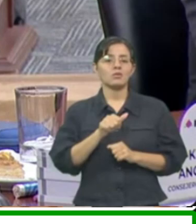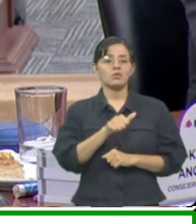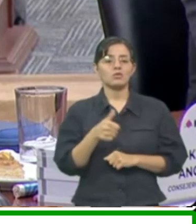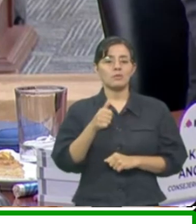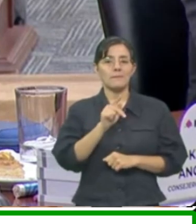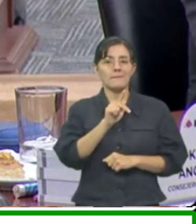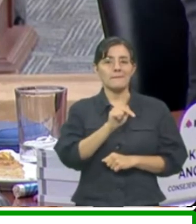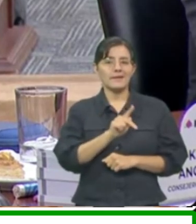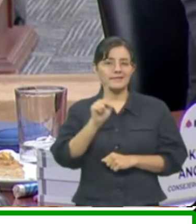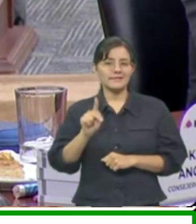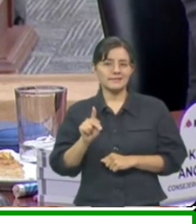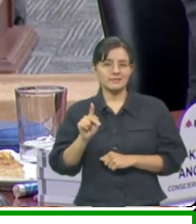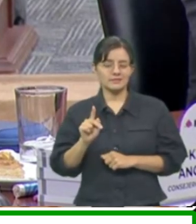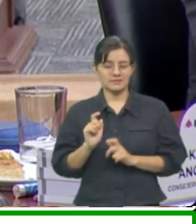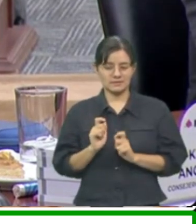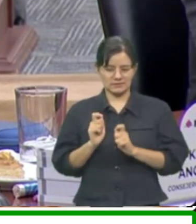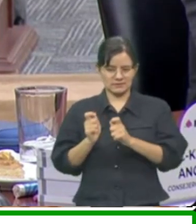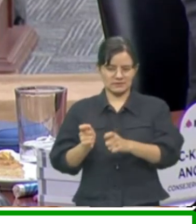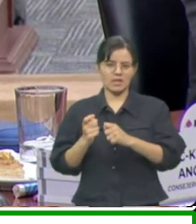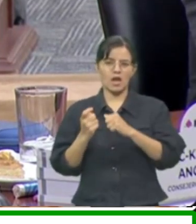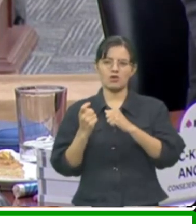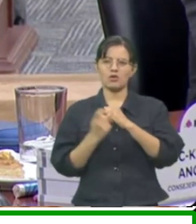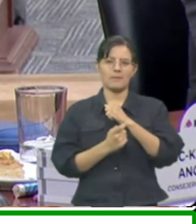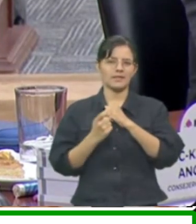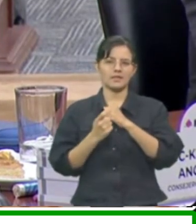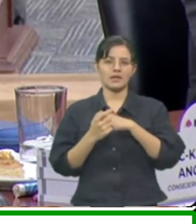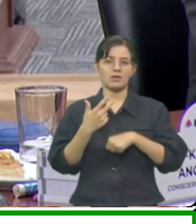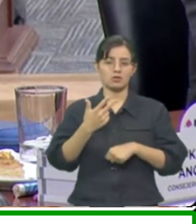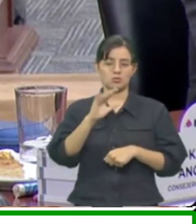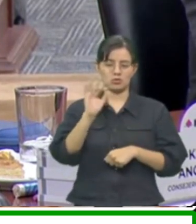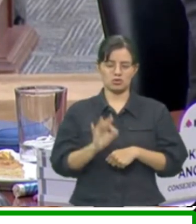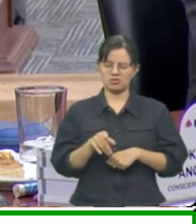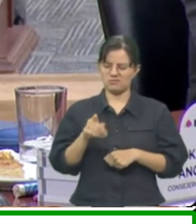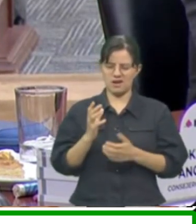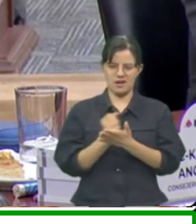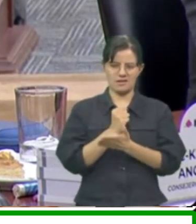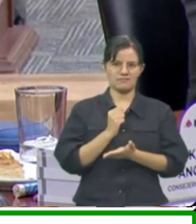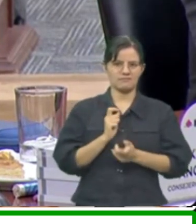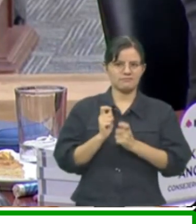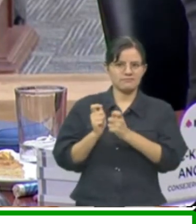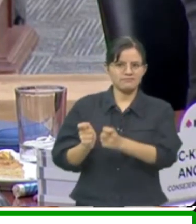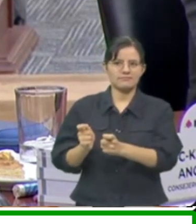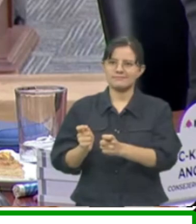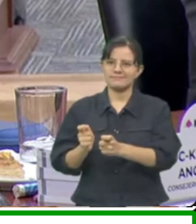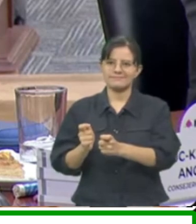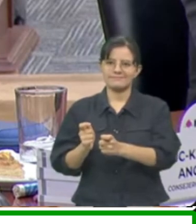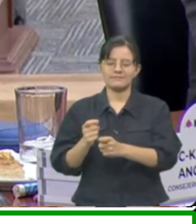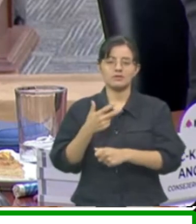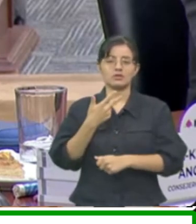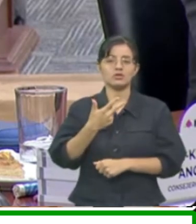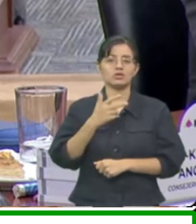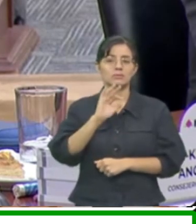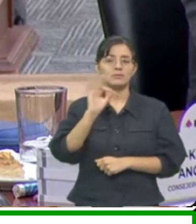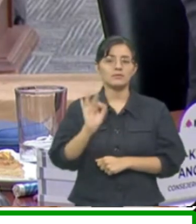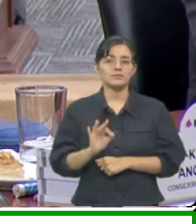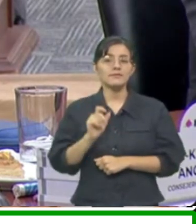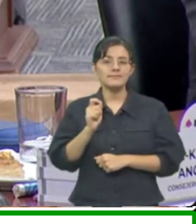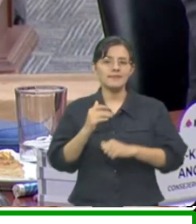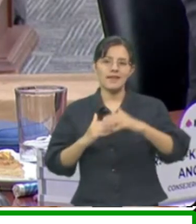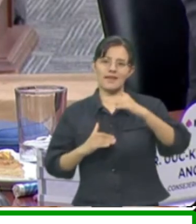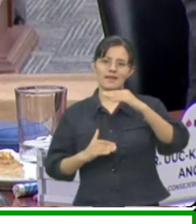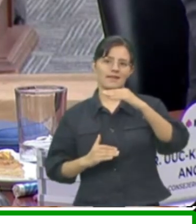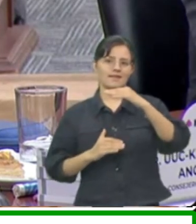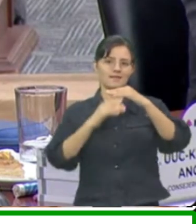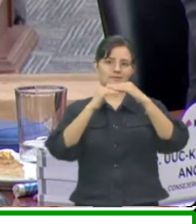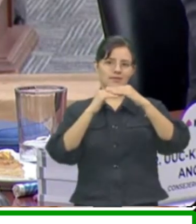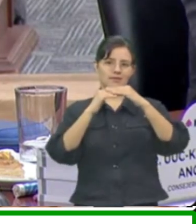una asignación automática de un premio del 8%. El 8% es una sobrerepresentación límite a la que